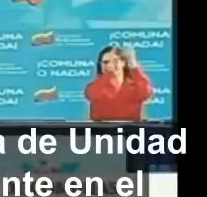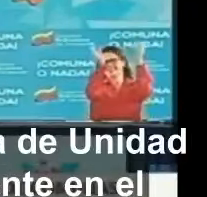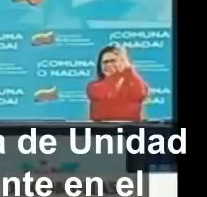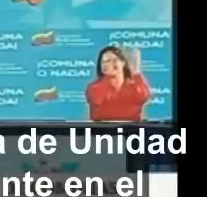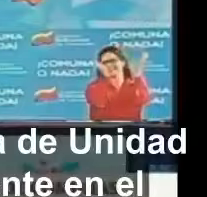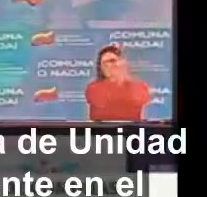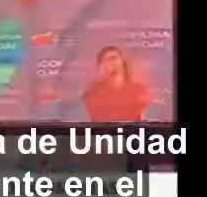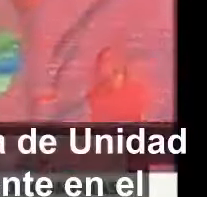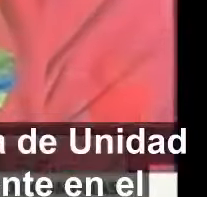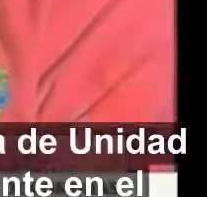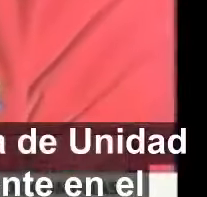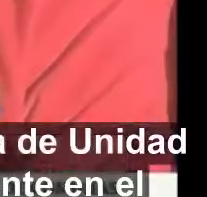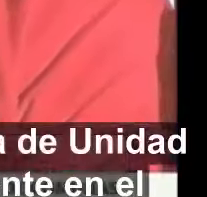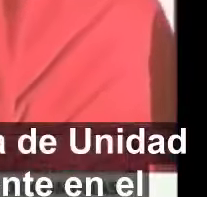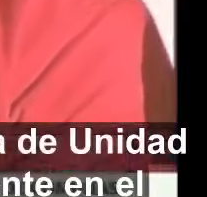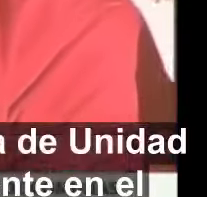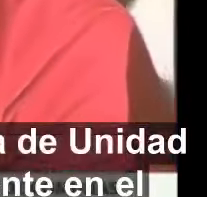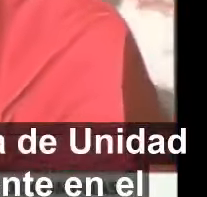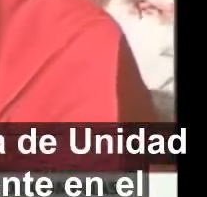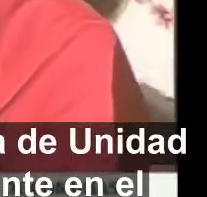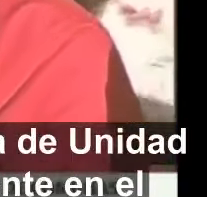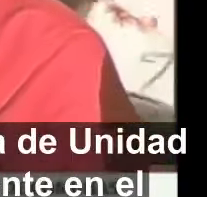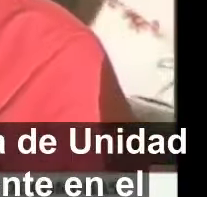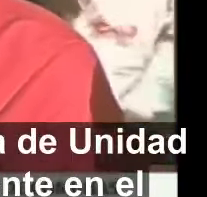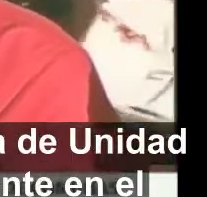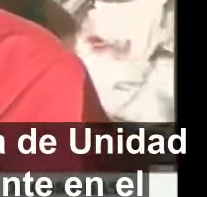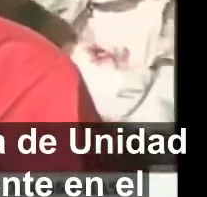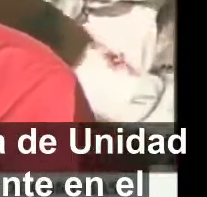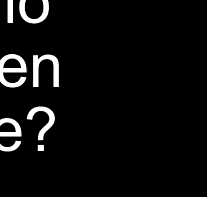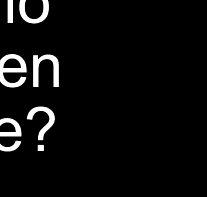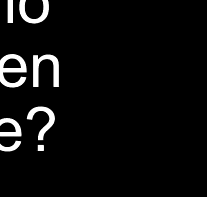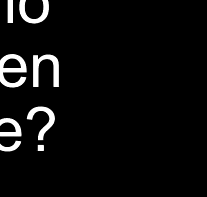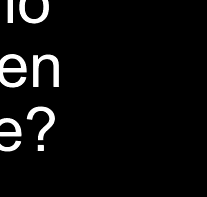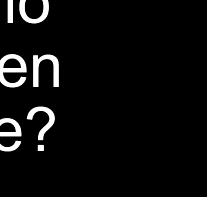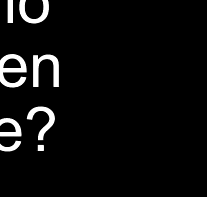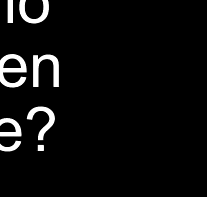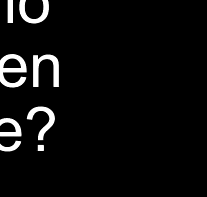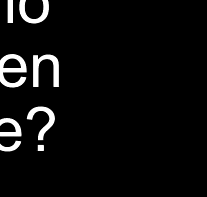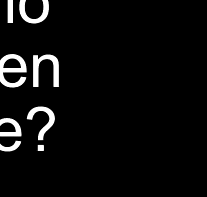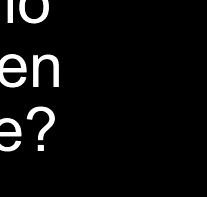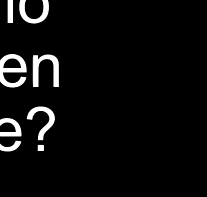el plan, foro de Sao Paulo. El plan va como lo hicimos.